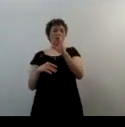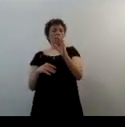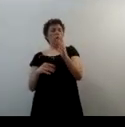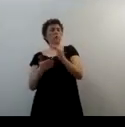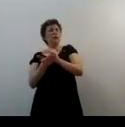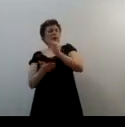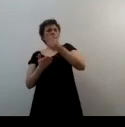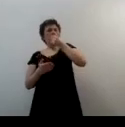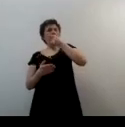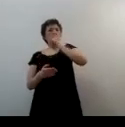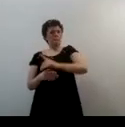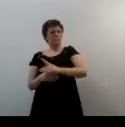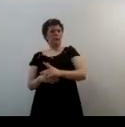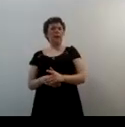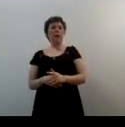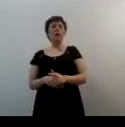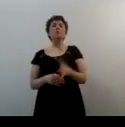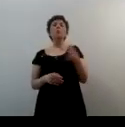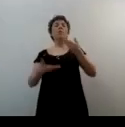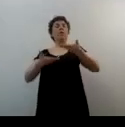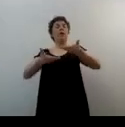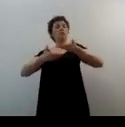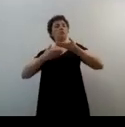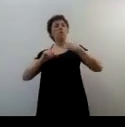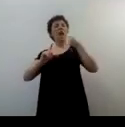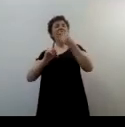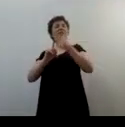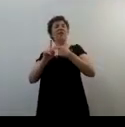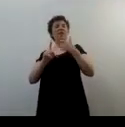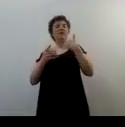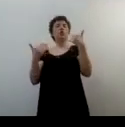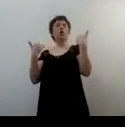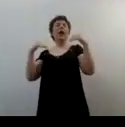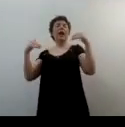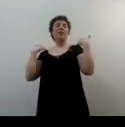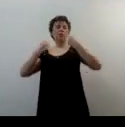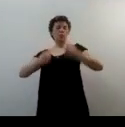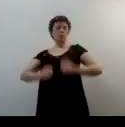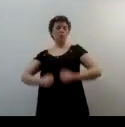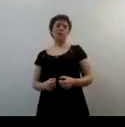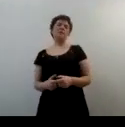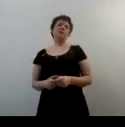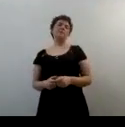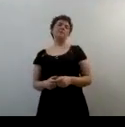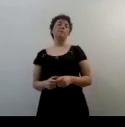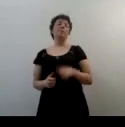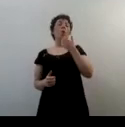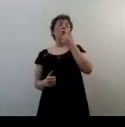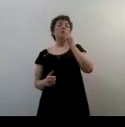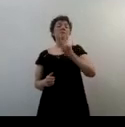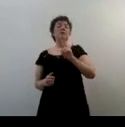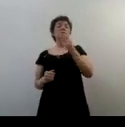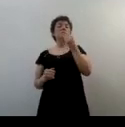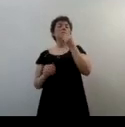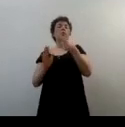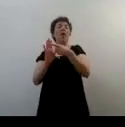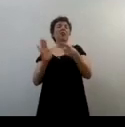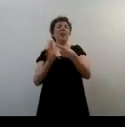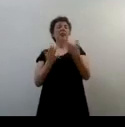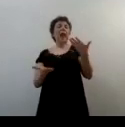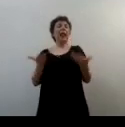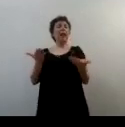por ejemplo, lo podéis tener de referencia si vais a hacer un ejercicio intenso, por ejemplo, o si estáis haciendo una dieta equilibrada, sin